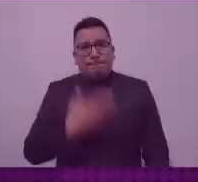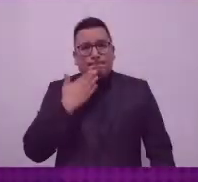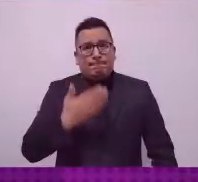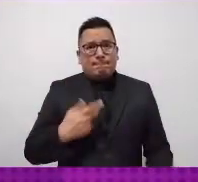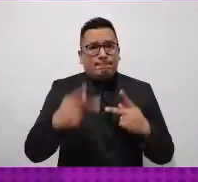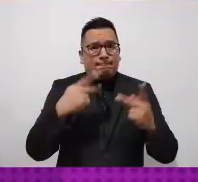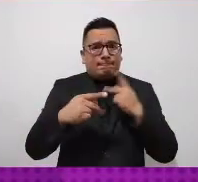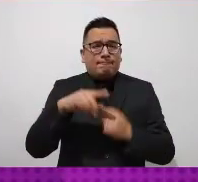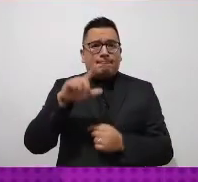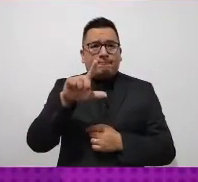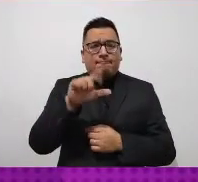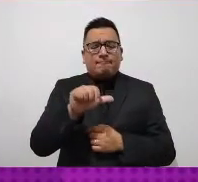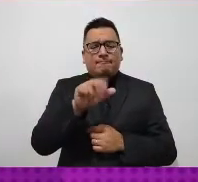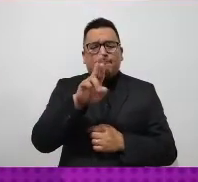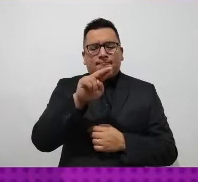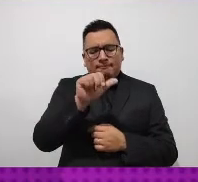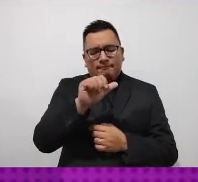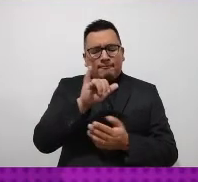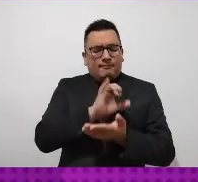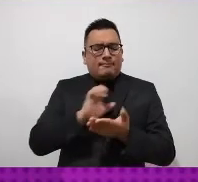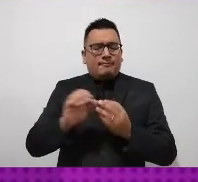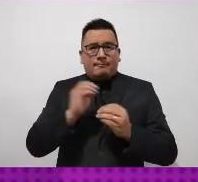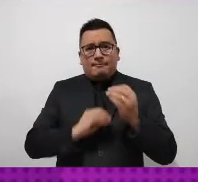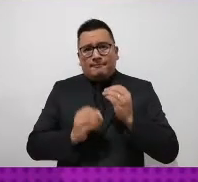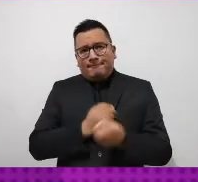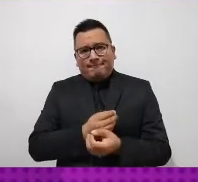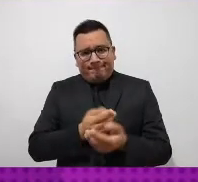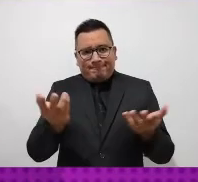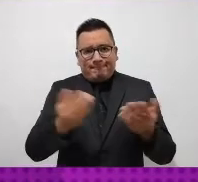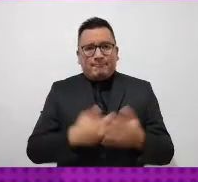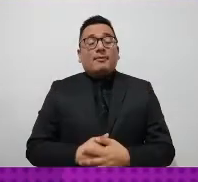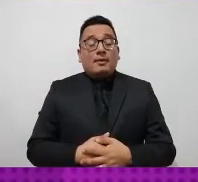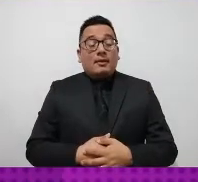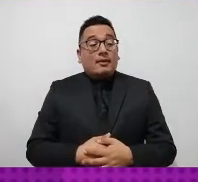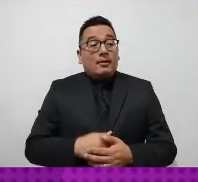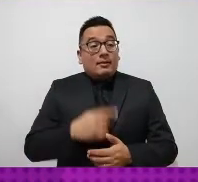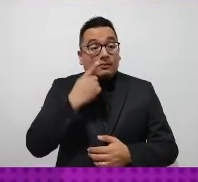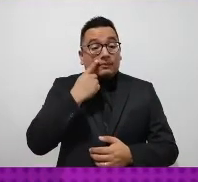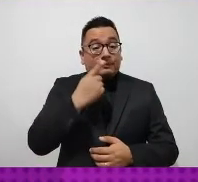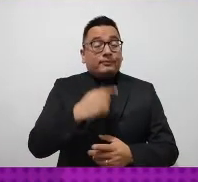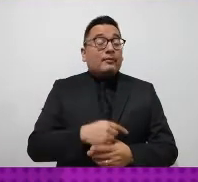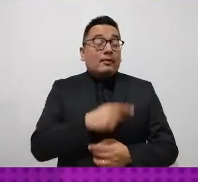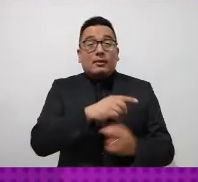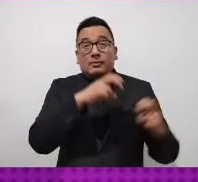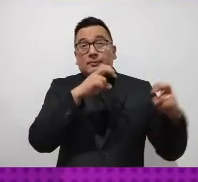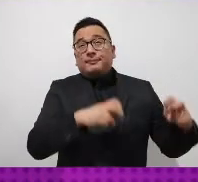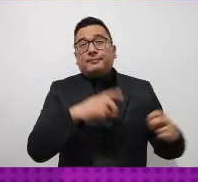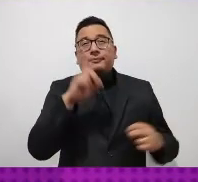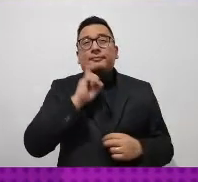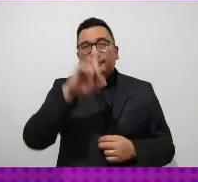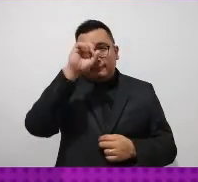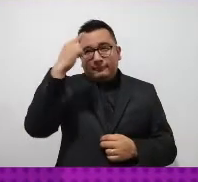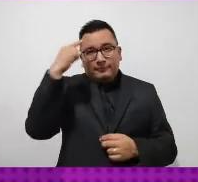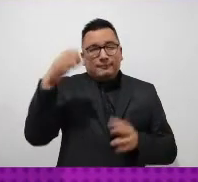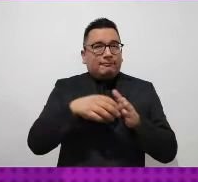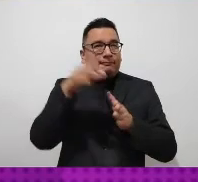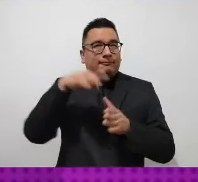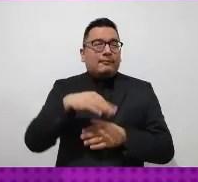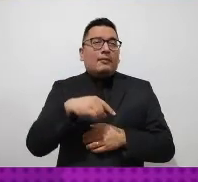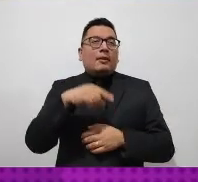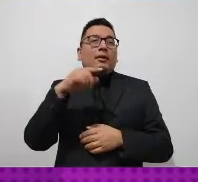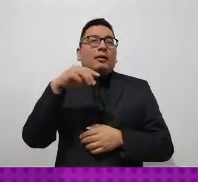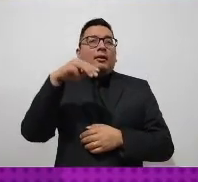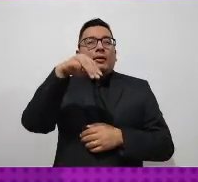Ya regresamos y estamos en su programa de La Urna, programa de radio y televisión del Instituto Electoral de Coahuila, y está con nosotros la consejera Madeleine